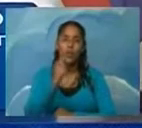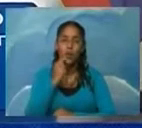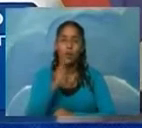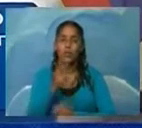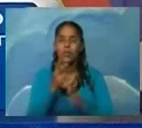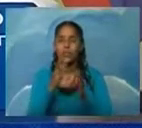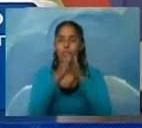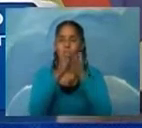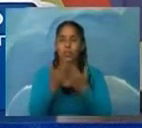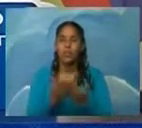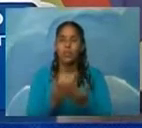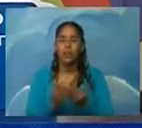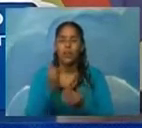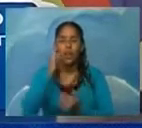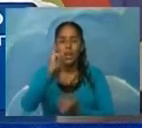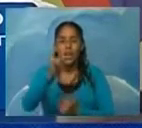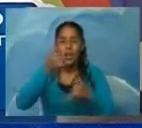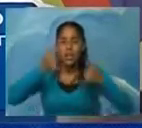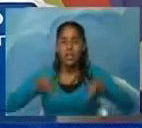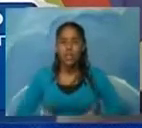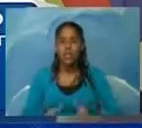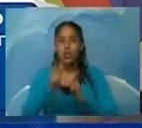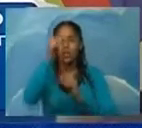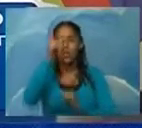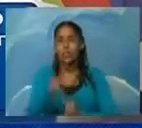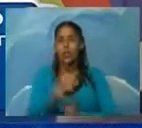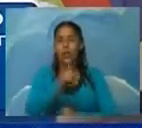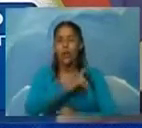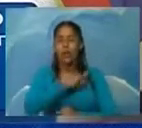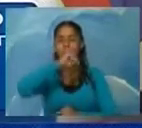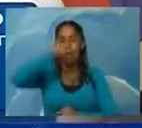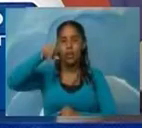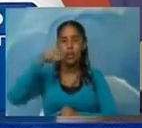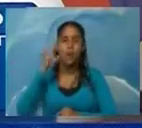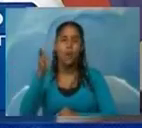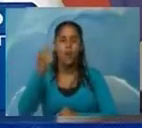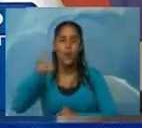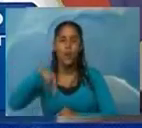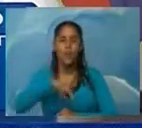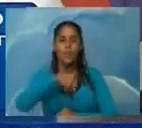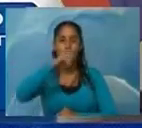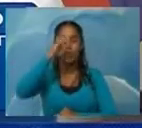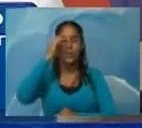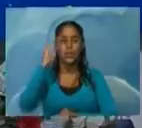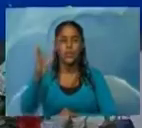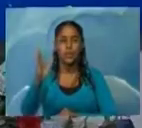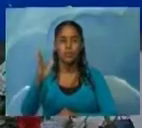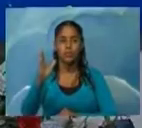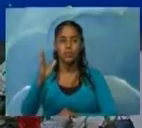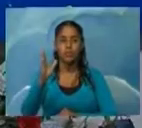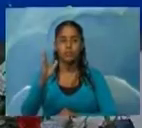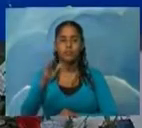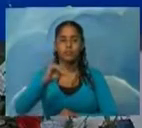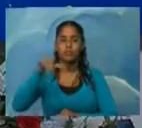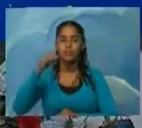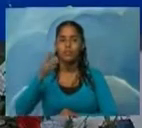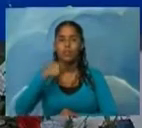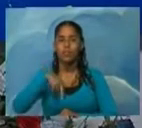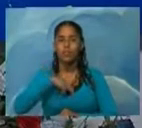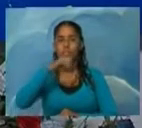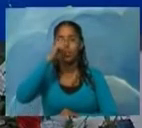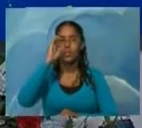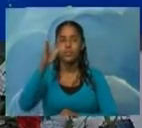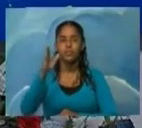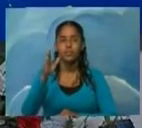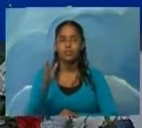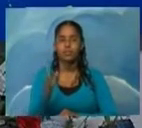conmigo. Hijos sois de Jehová vuestro Dios. Hijos sois de Jehová